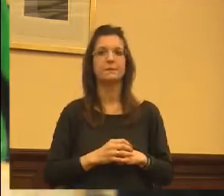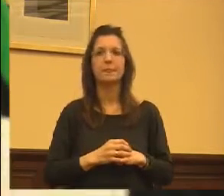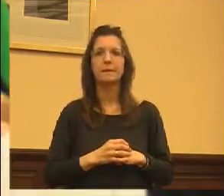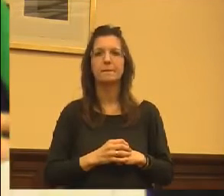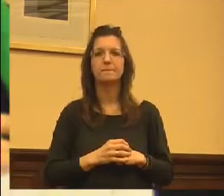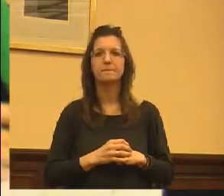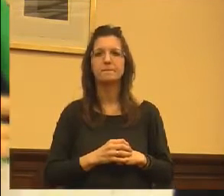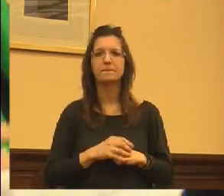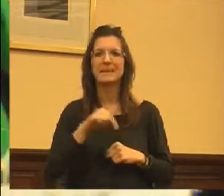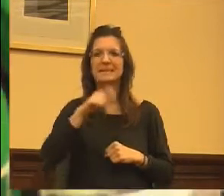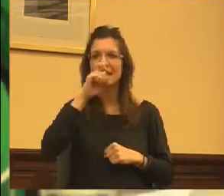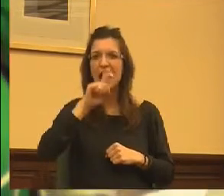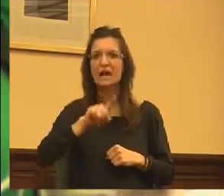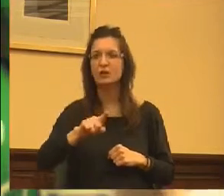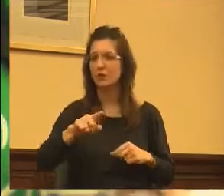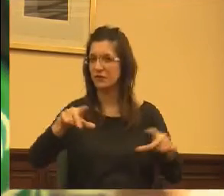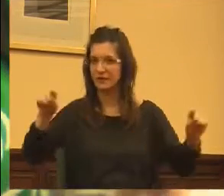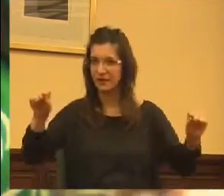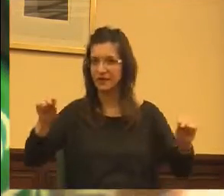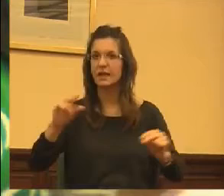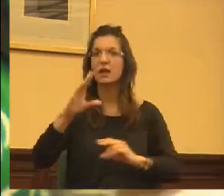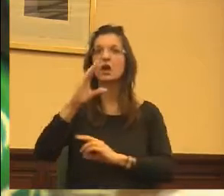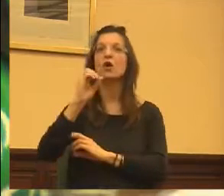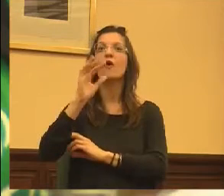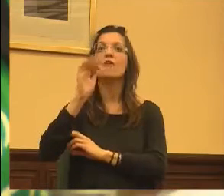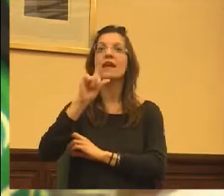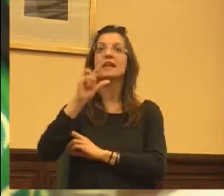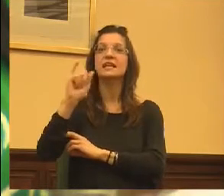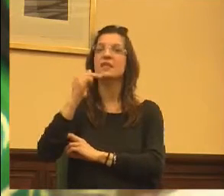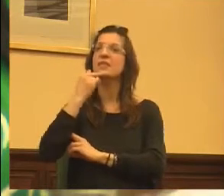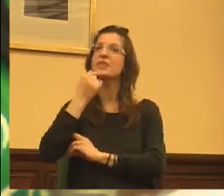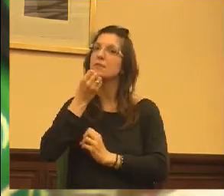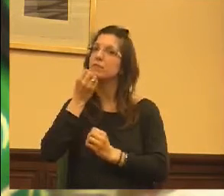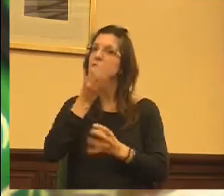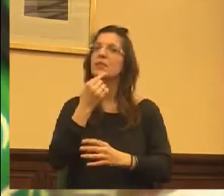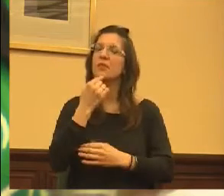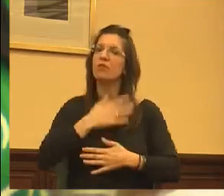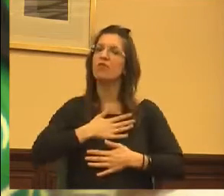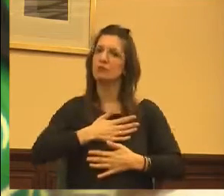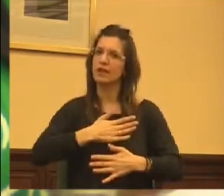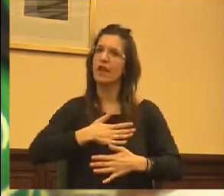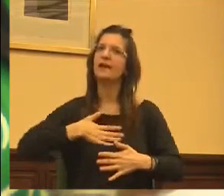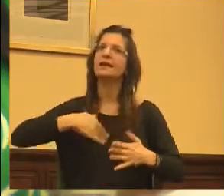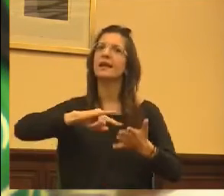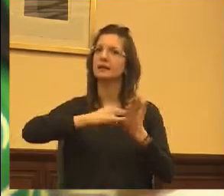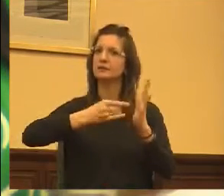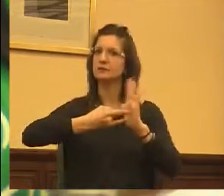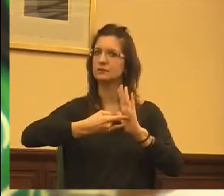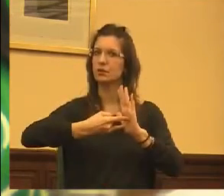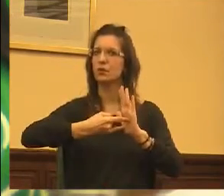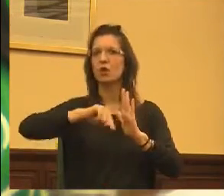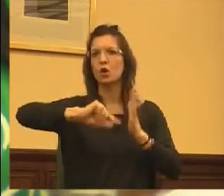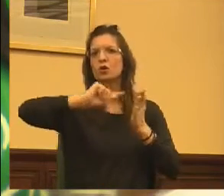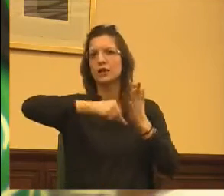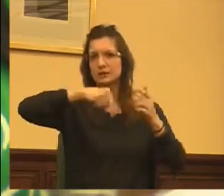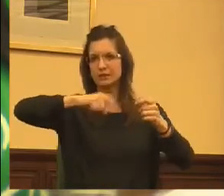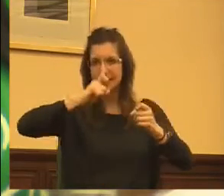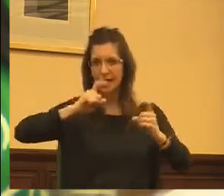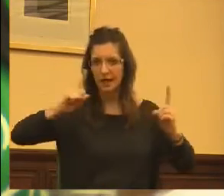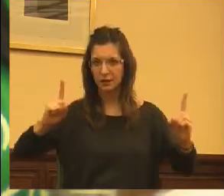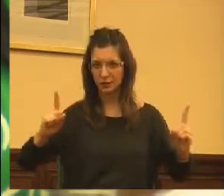vaya. En este año, sí, en este año. De hecho, COFELI manifiesta su intención, o sea, su voluntad de que se resuelva el contrato en este